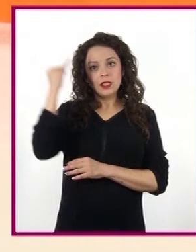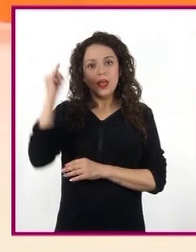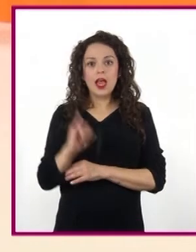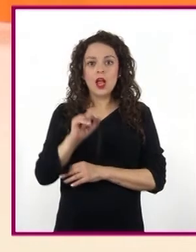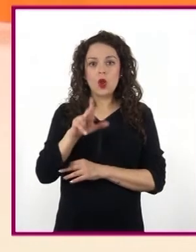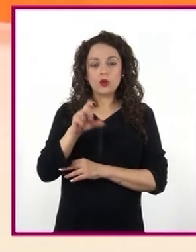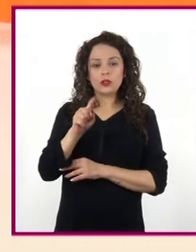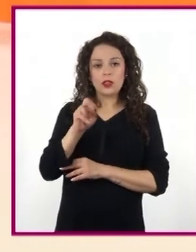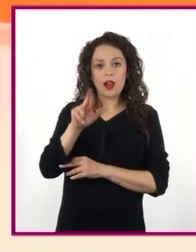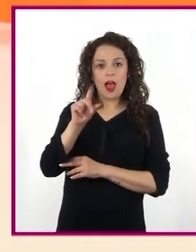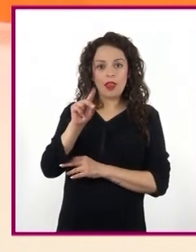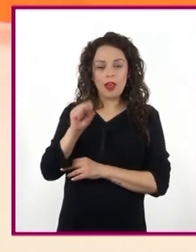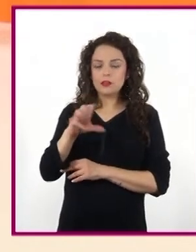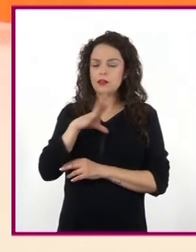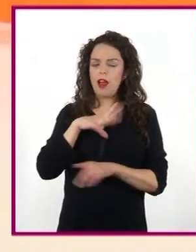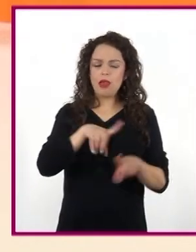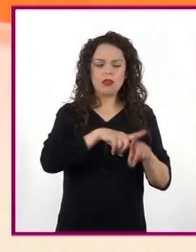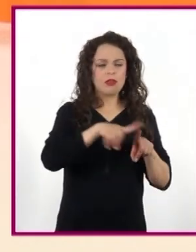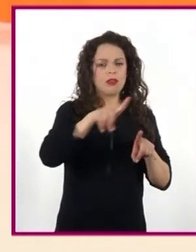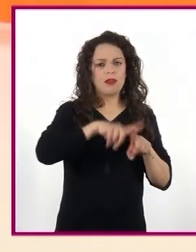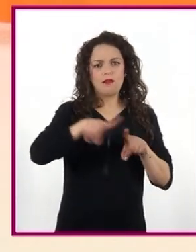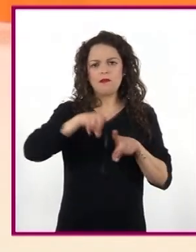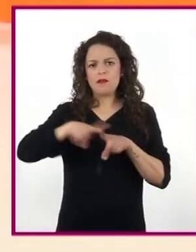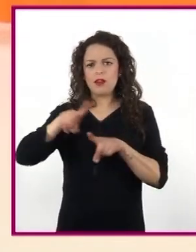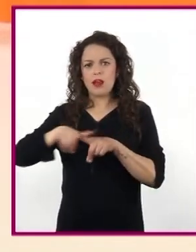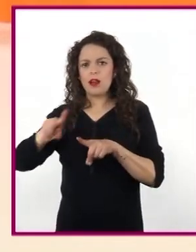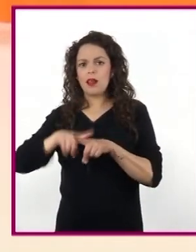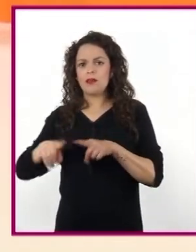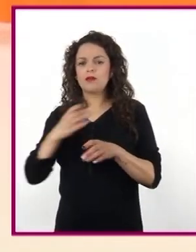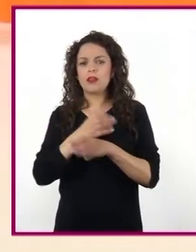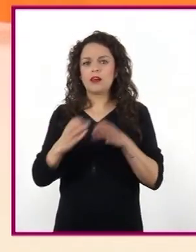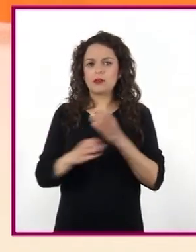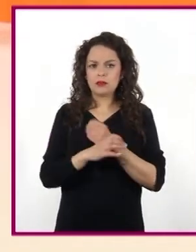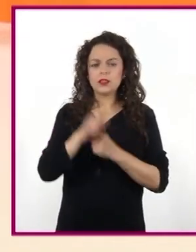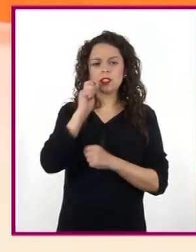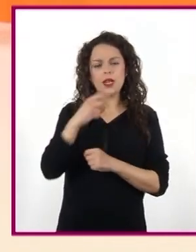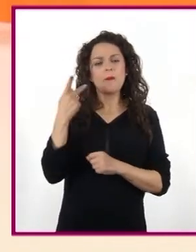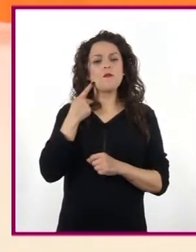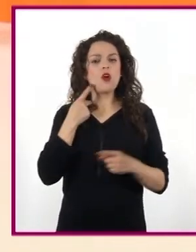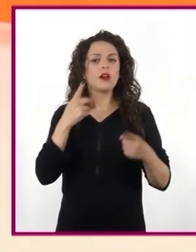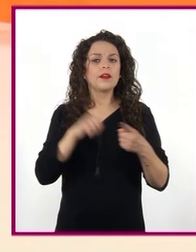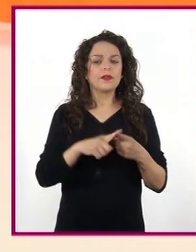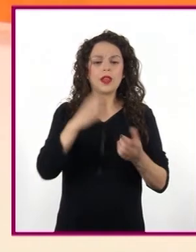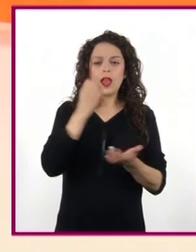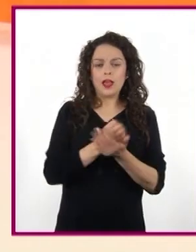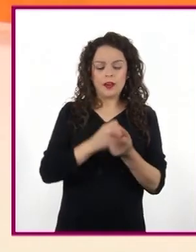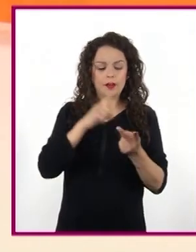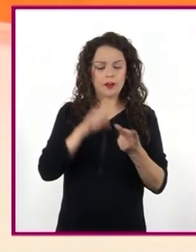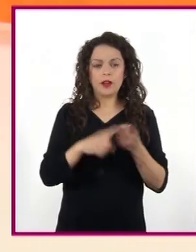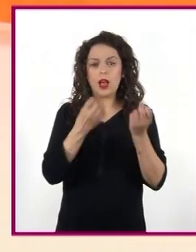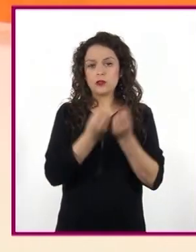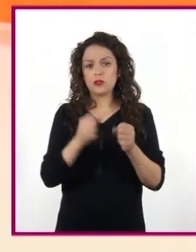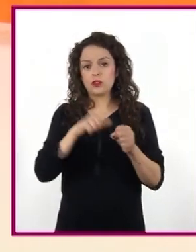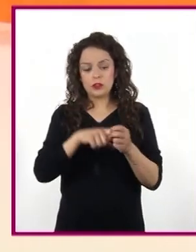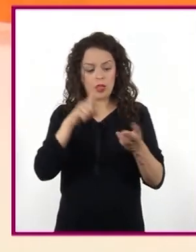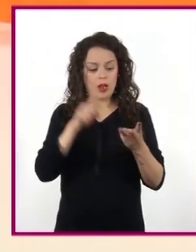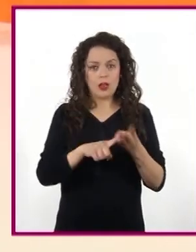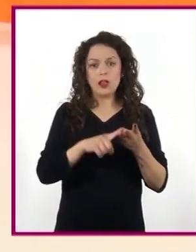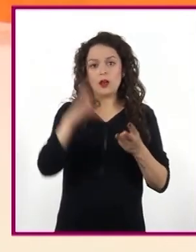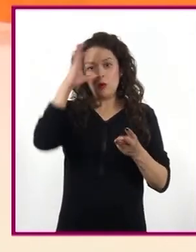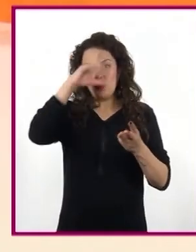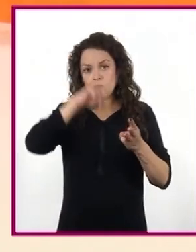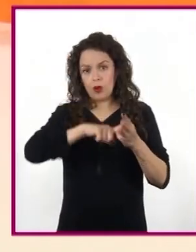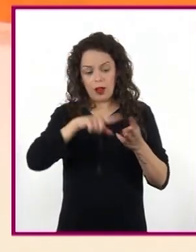trajeron consigo una serie de repercusiones políticas, económicas, sociales y culturales sin